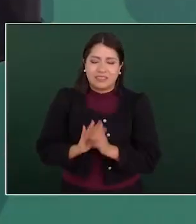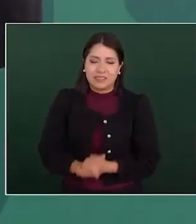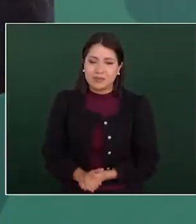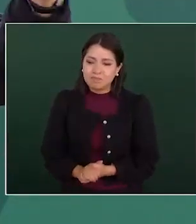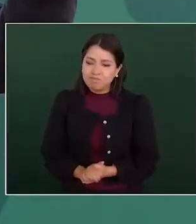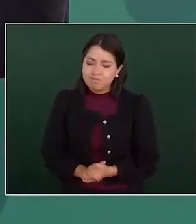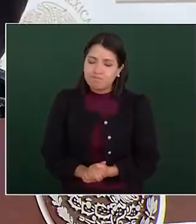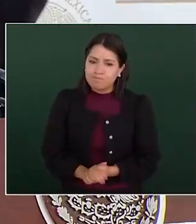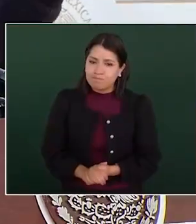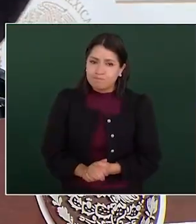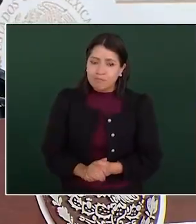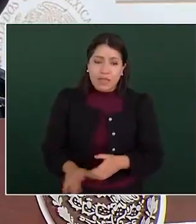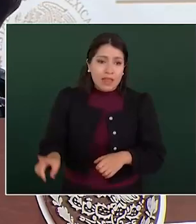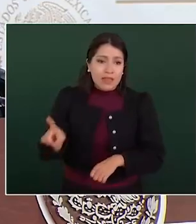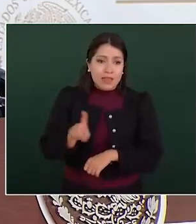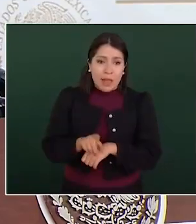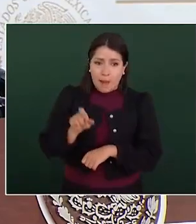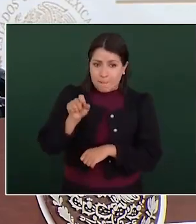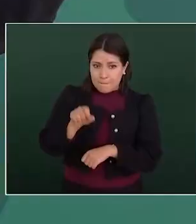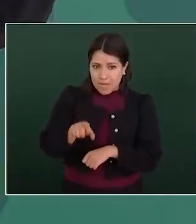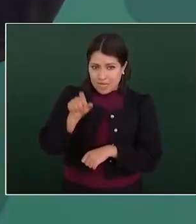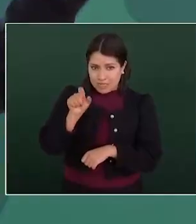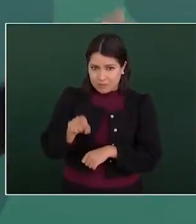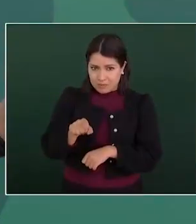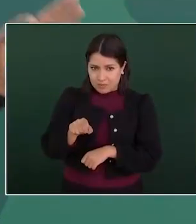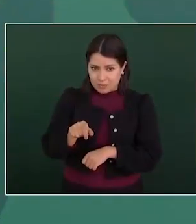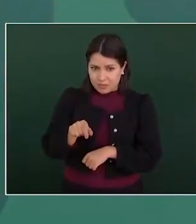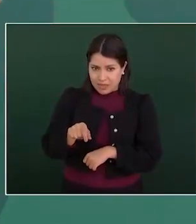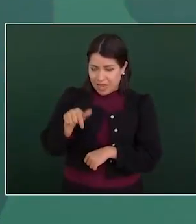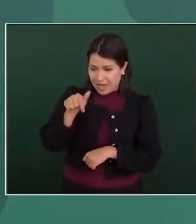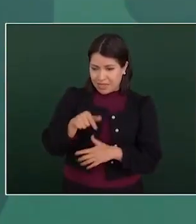El mismo día que hubo una elección en Michoacán,